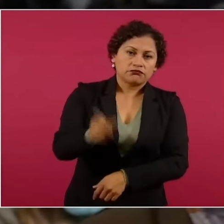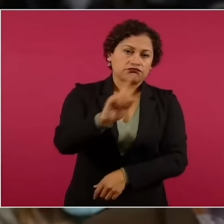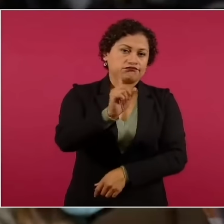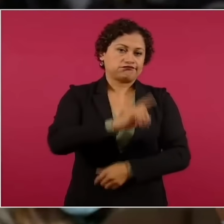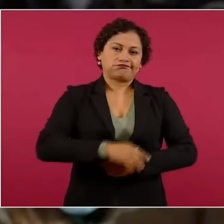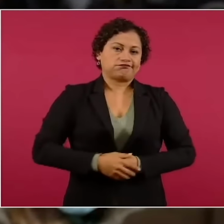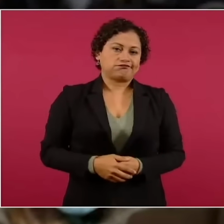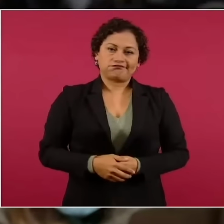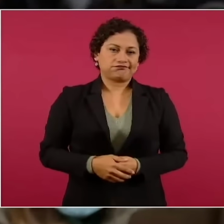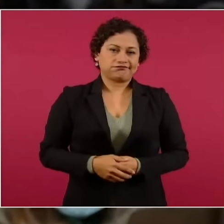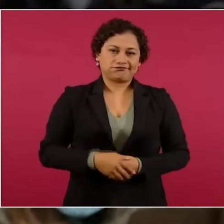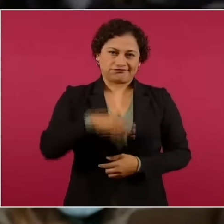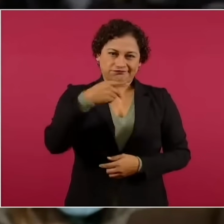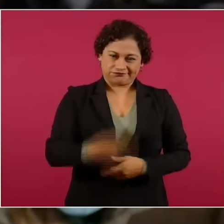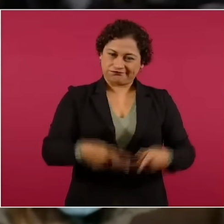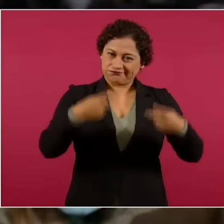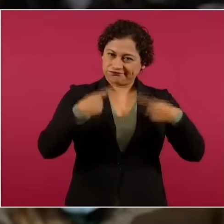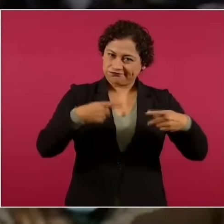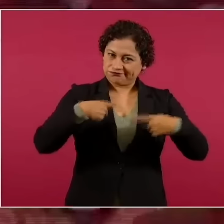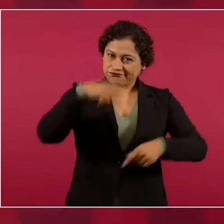Es un pueblo muy avispado.